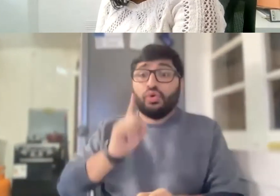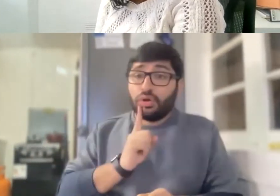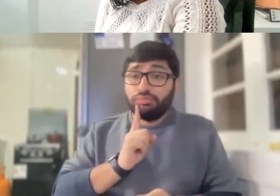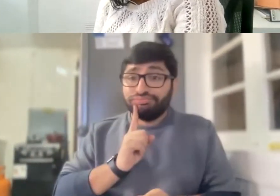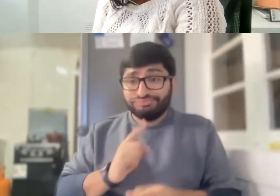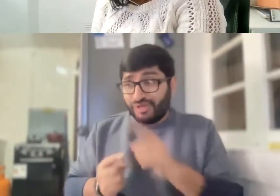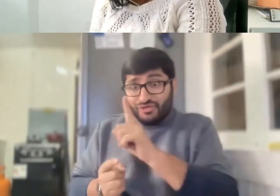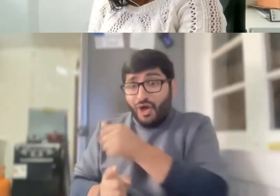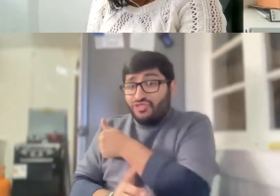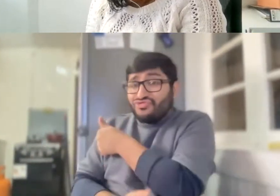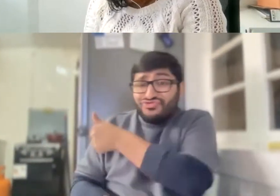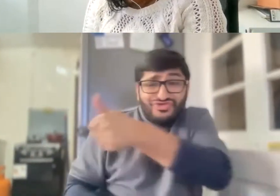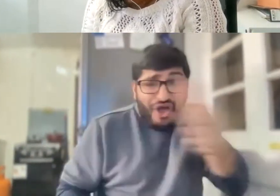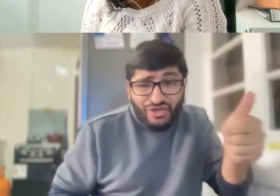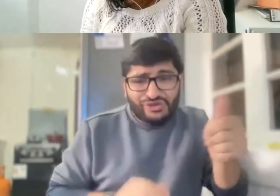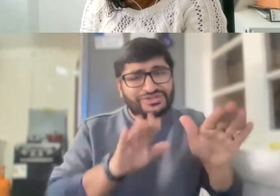Primero, la persona sorda,